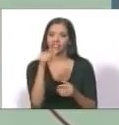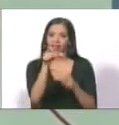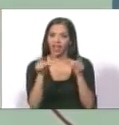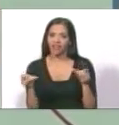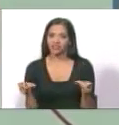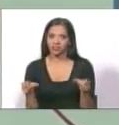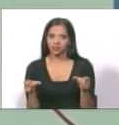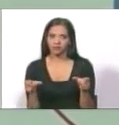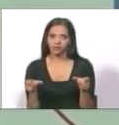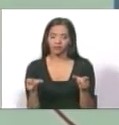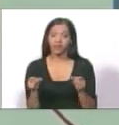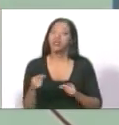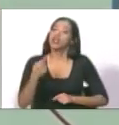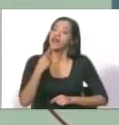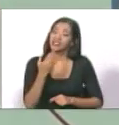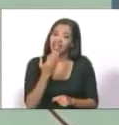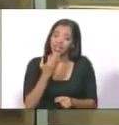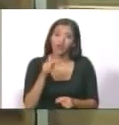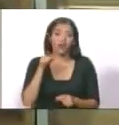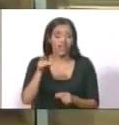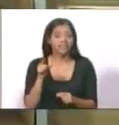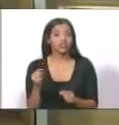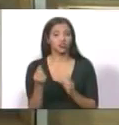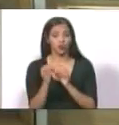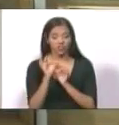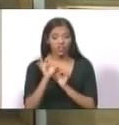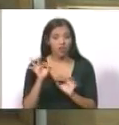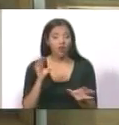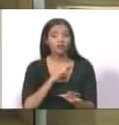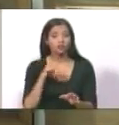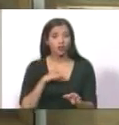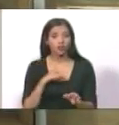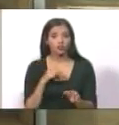Pero les voy a decir algo, ese nos dejó a nosotros enganchados el 4 de febrero.